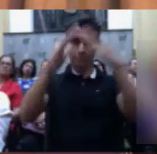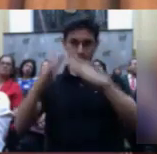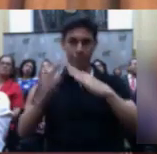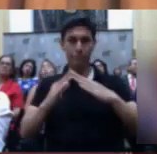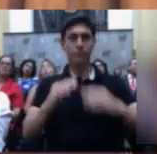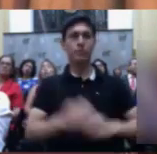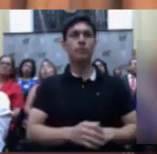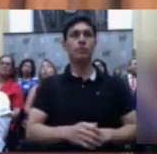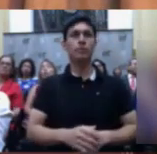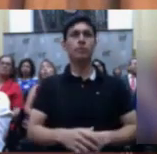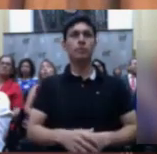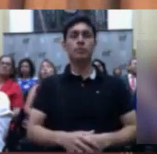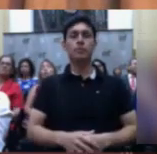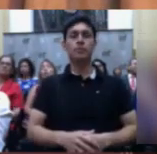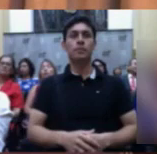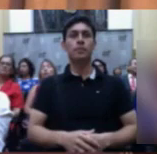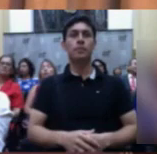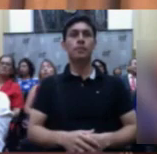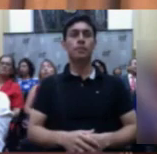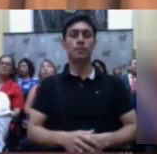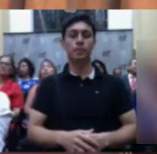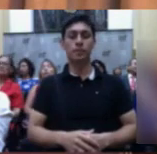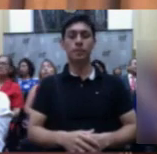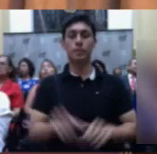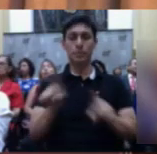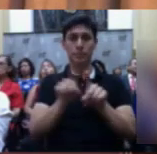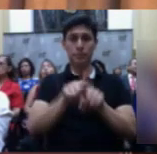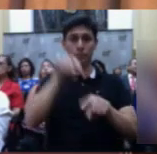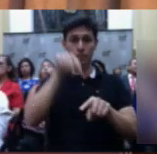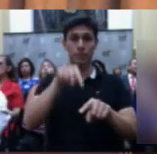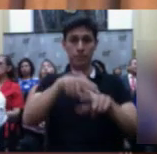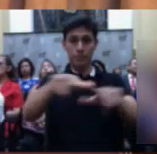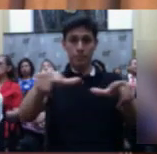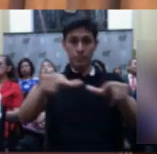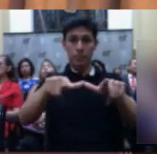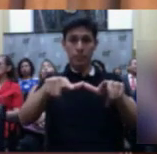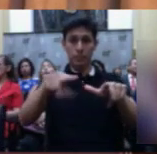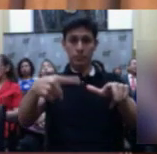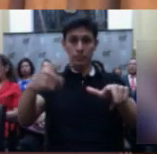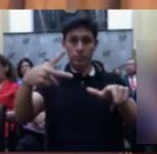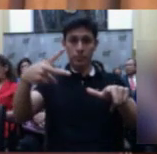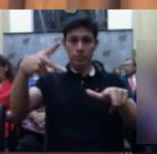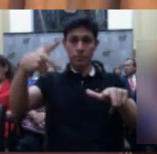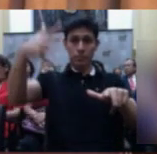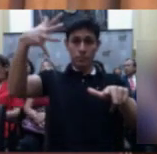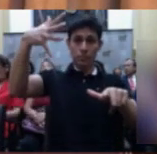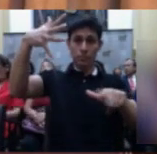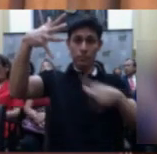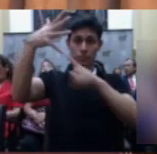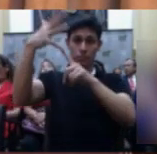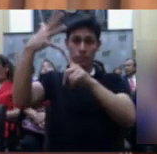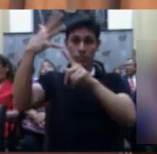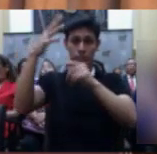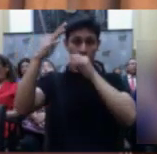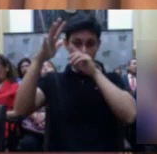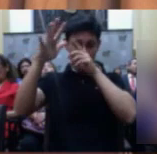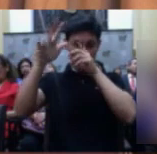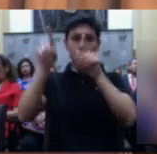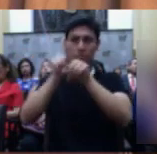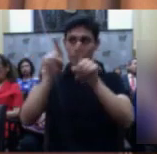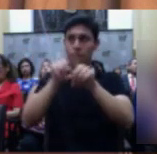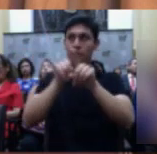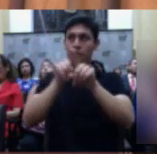No puedo dejar de mencionar que en ese mismo espacio, en el 5º piso, se hace también